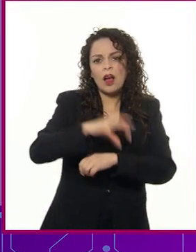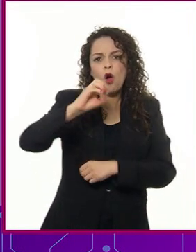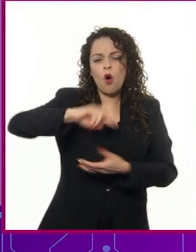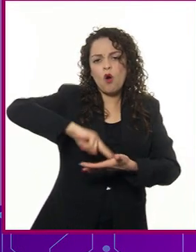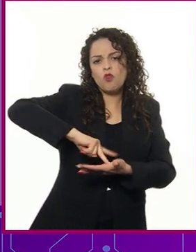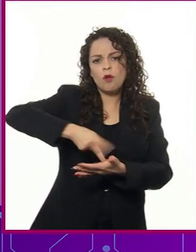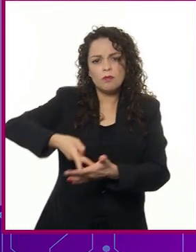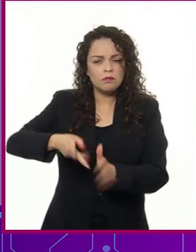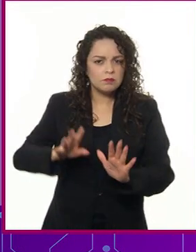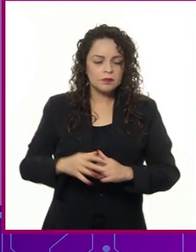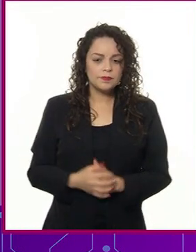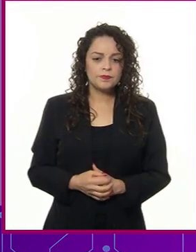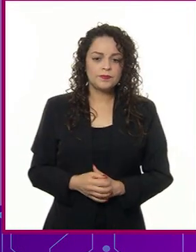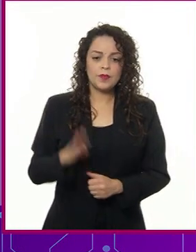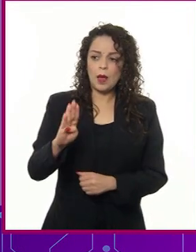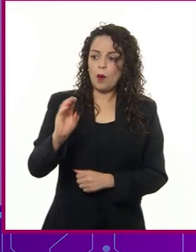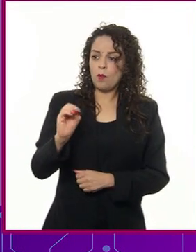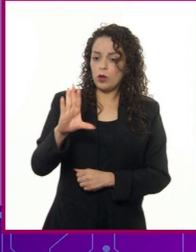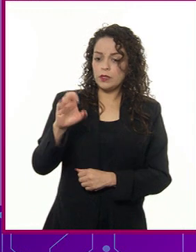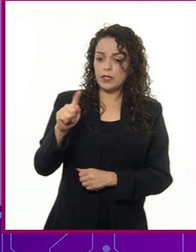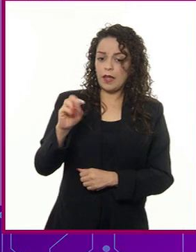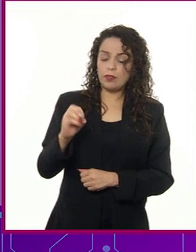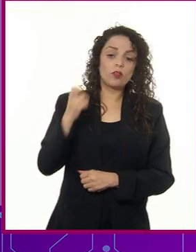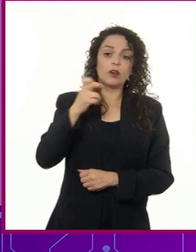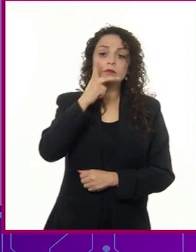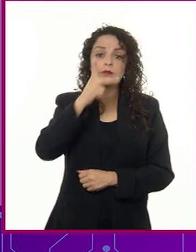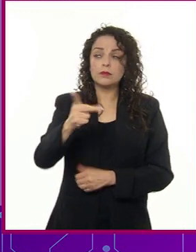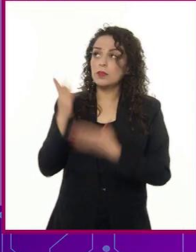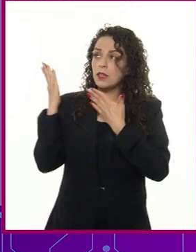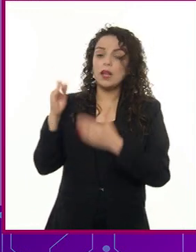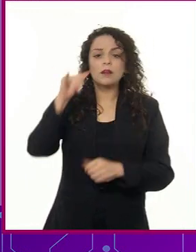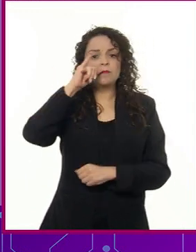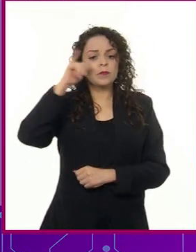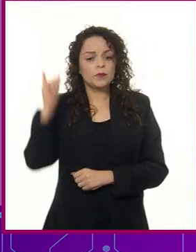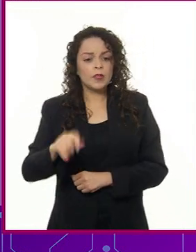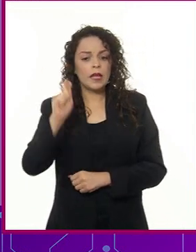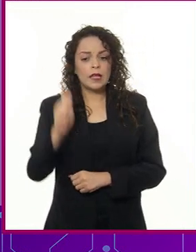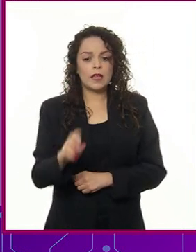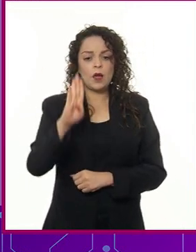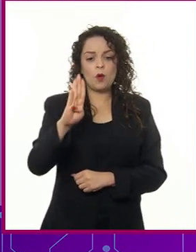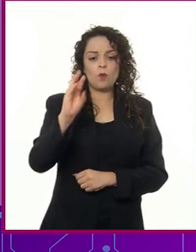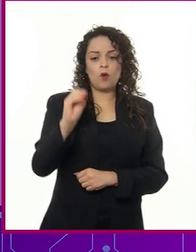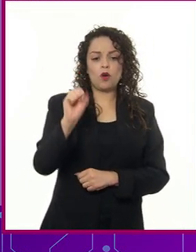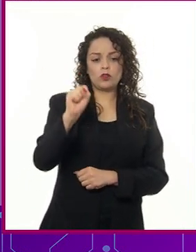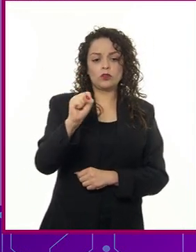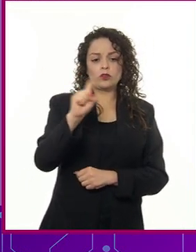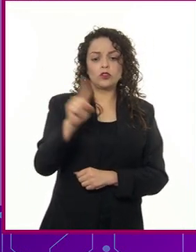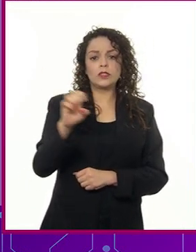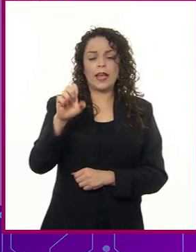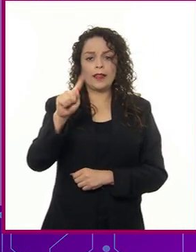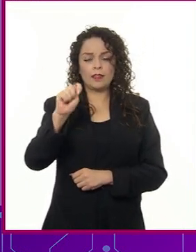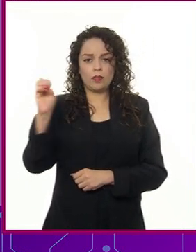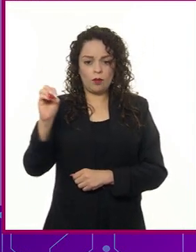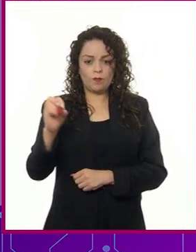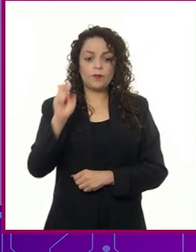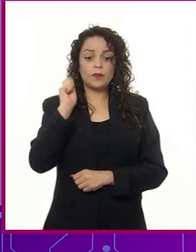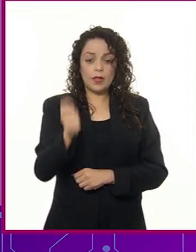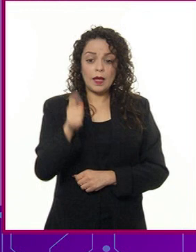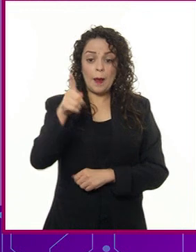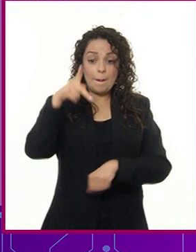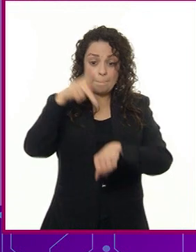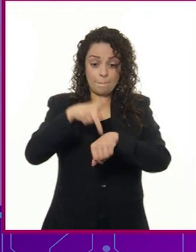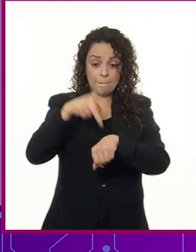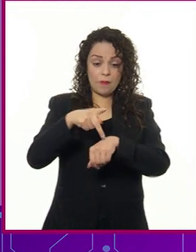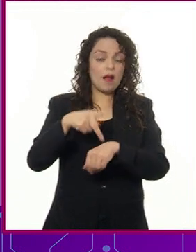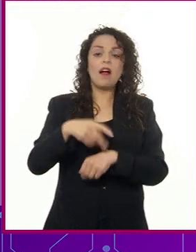El boceto, esta palabra proviene del término italiano bozzetto, que quiere decir roca sin pulir. Por lo tanto, así